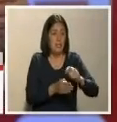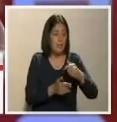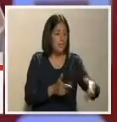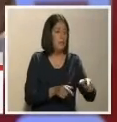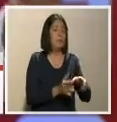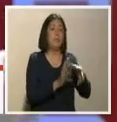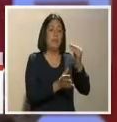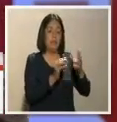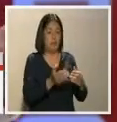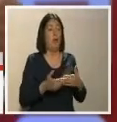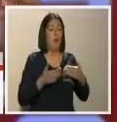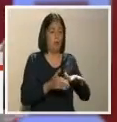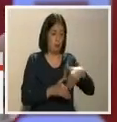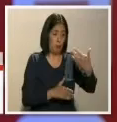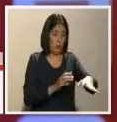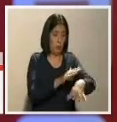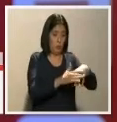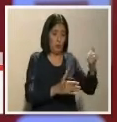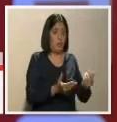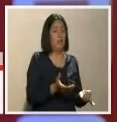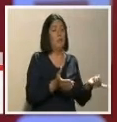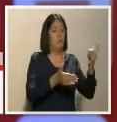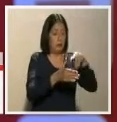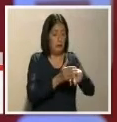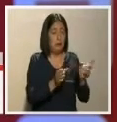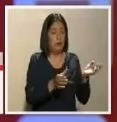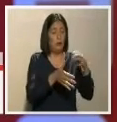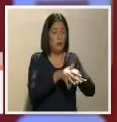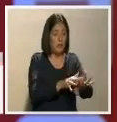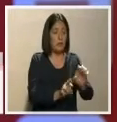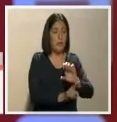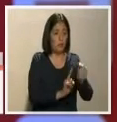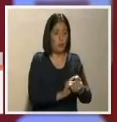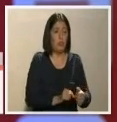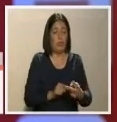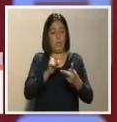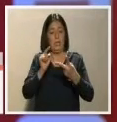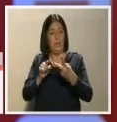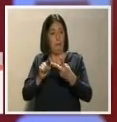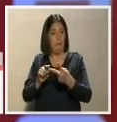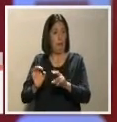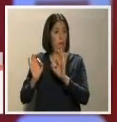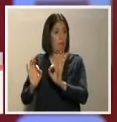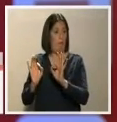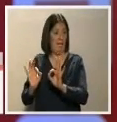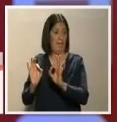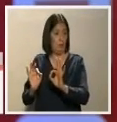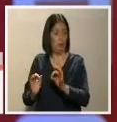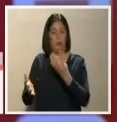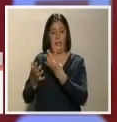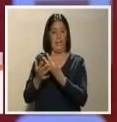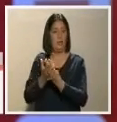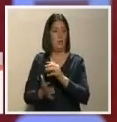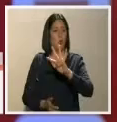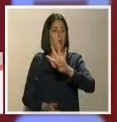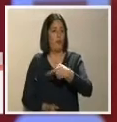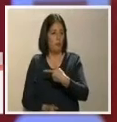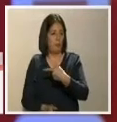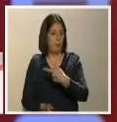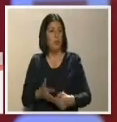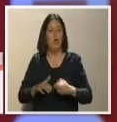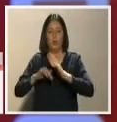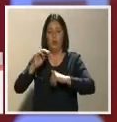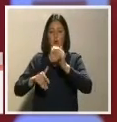productivos para que puedan reinsertarse realmente a nuestra sociedad. Y para los delincuentes más peligrosos, cárceles 4.000.